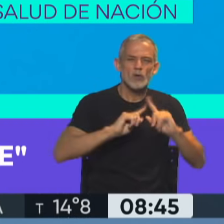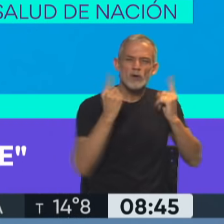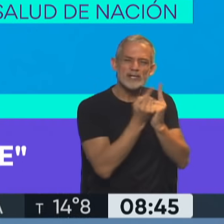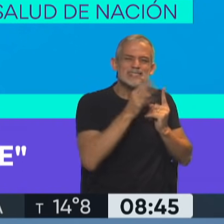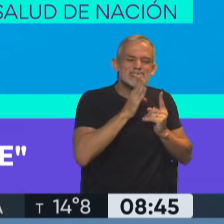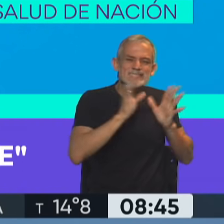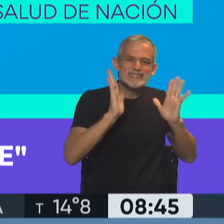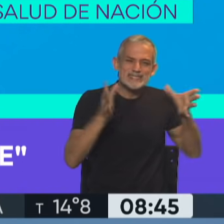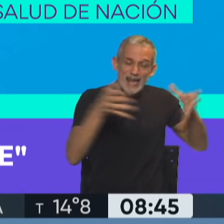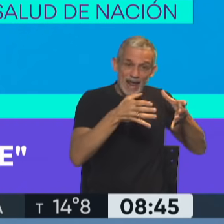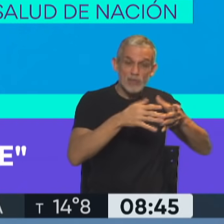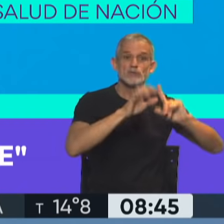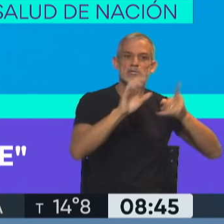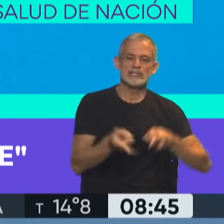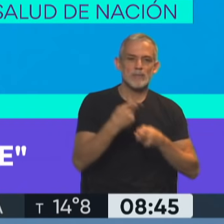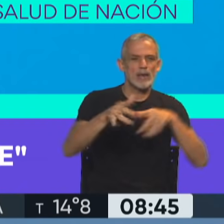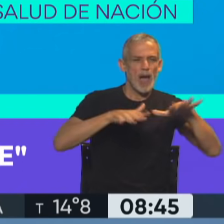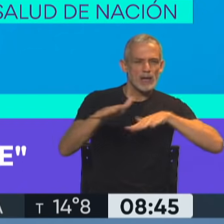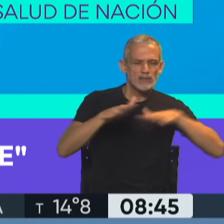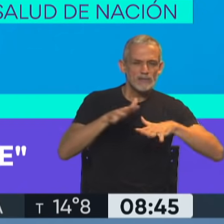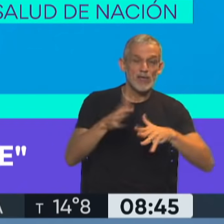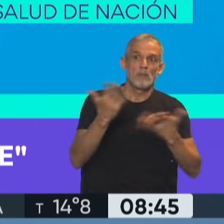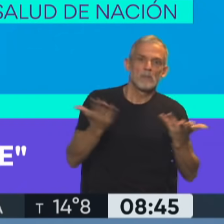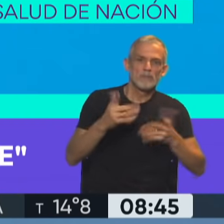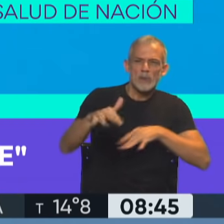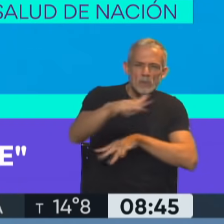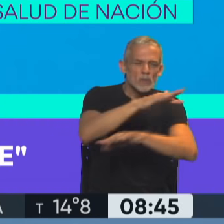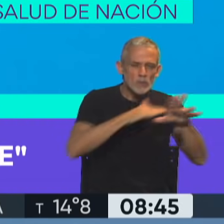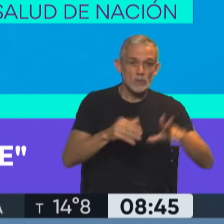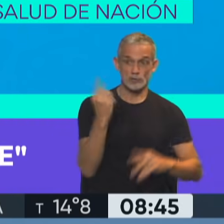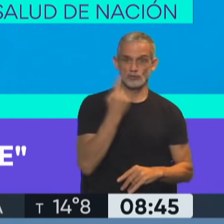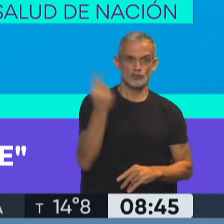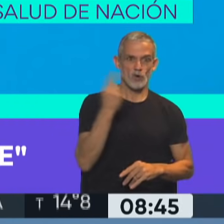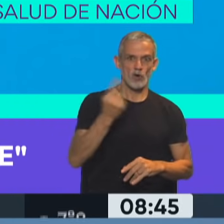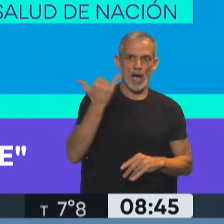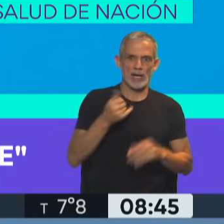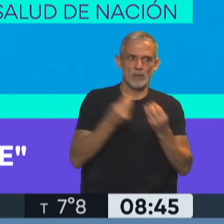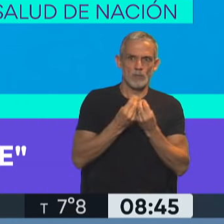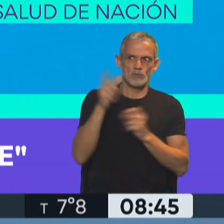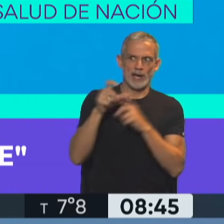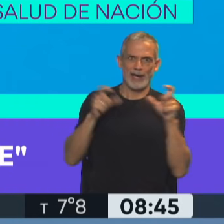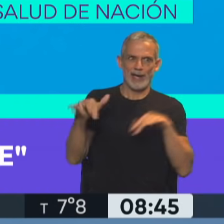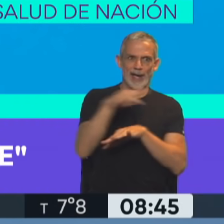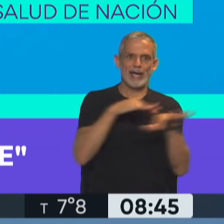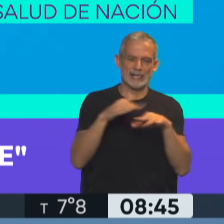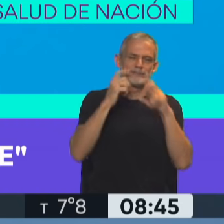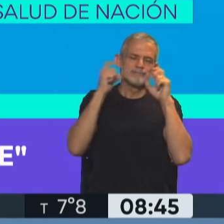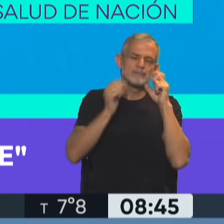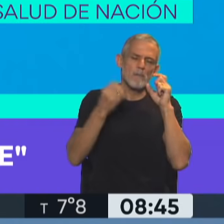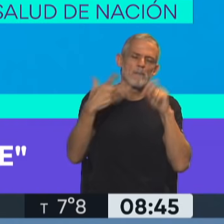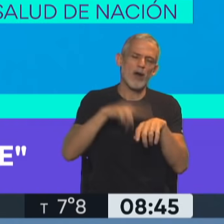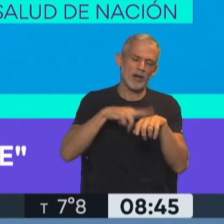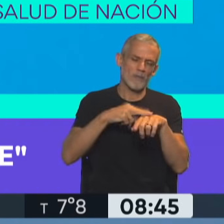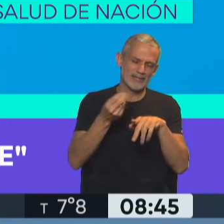cerrados y en todas las actividades donde, aunque estemos circulando y solos, haya mucha gente alrededor. Por